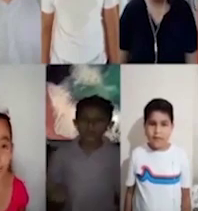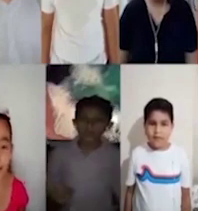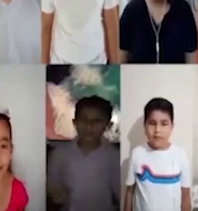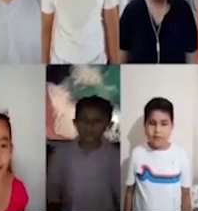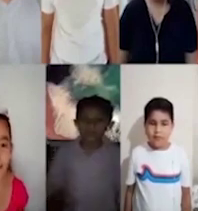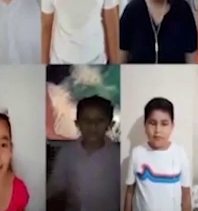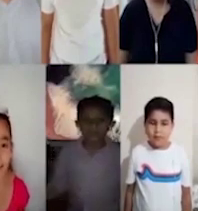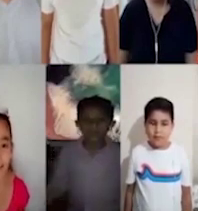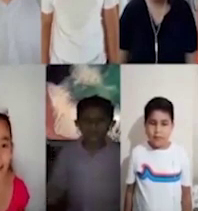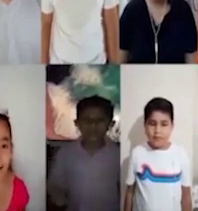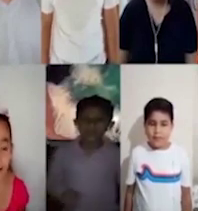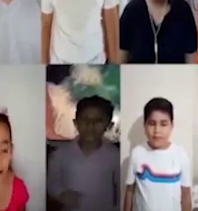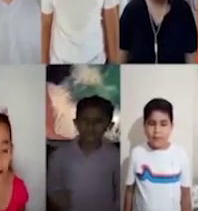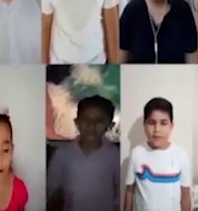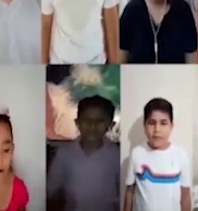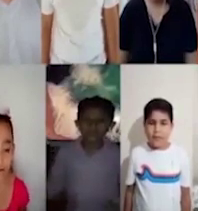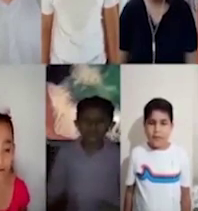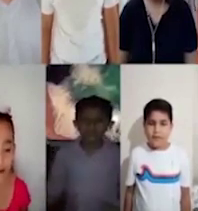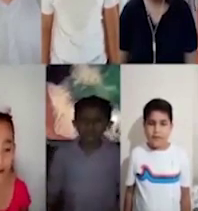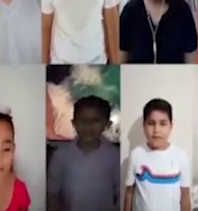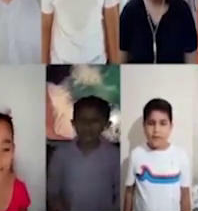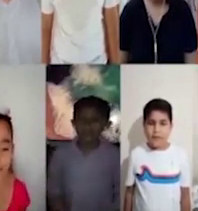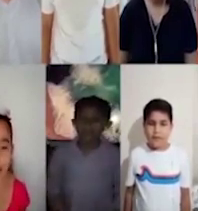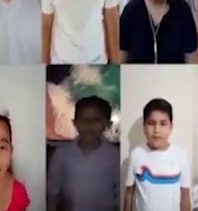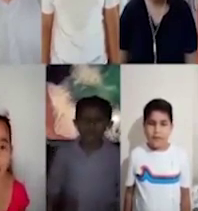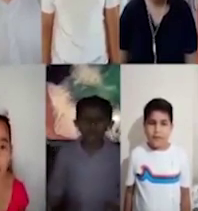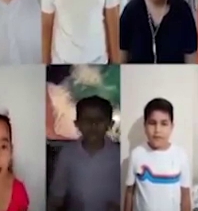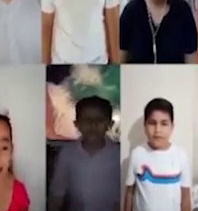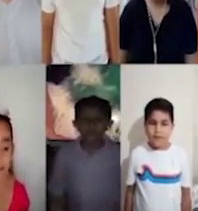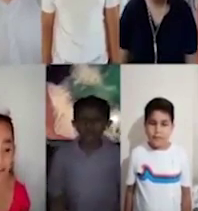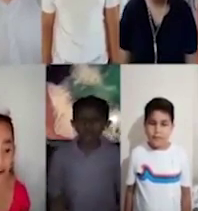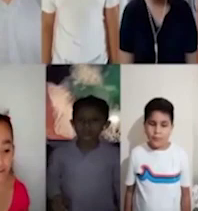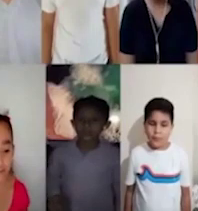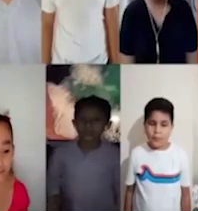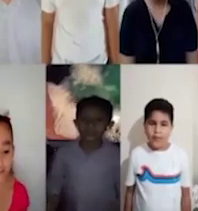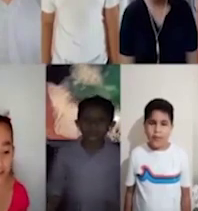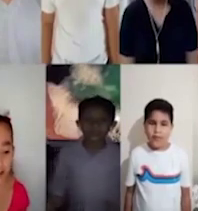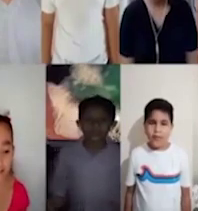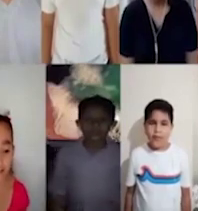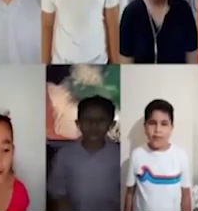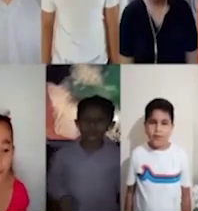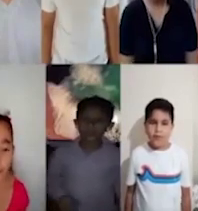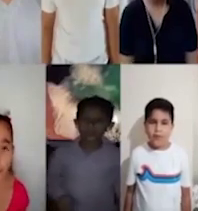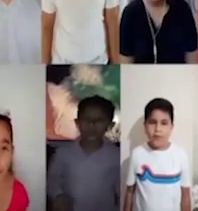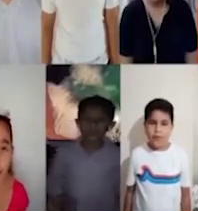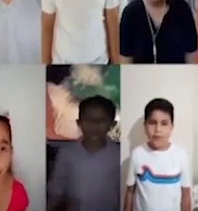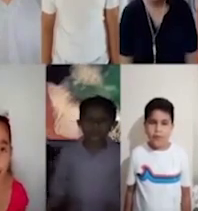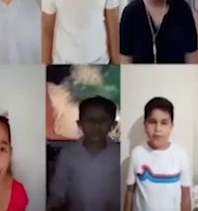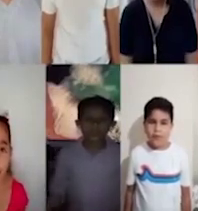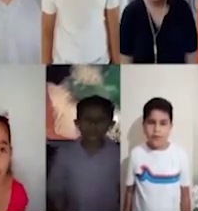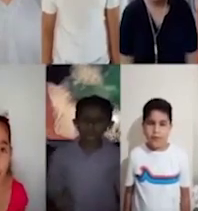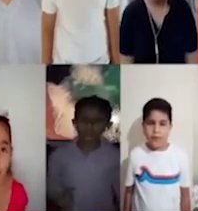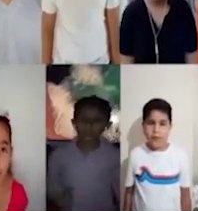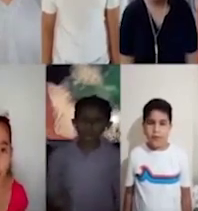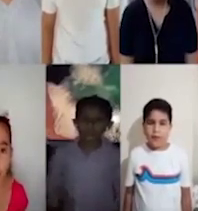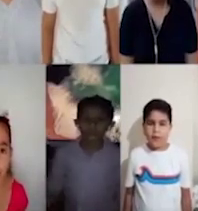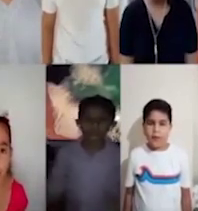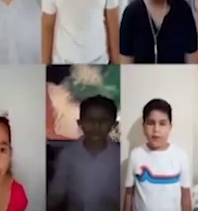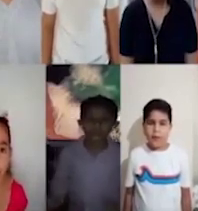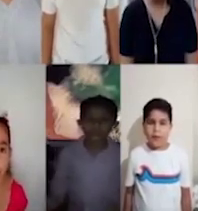la playa se acercó y envidiando a las conchitas por su